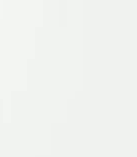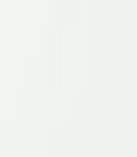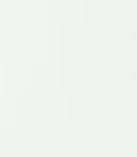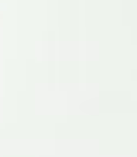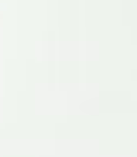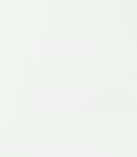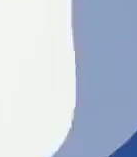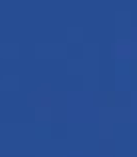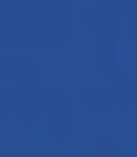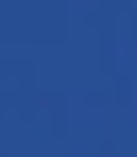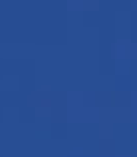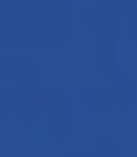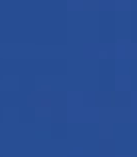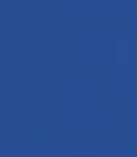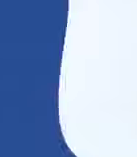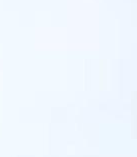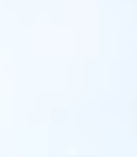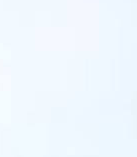¡Gracias!